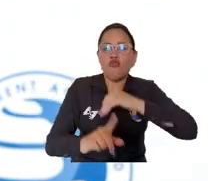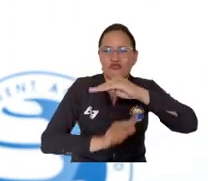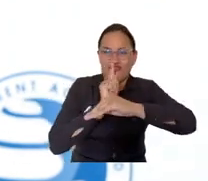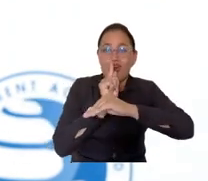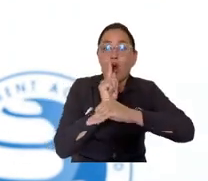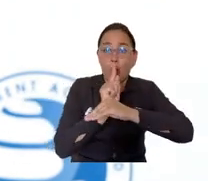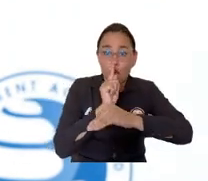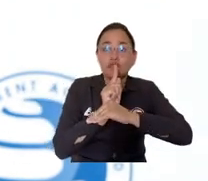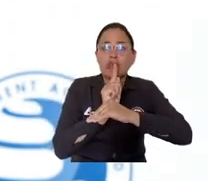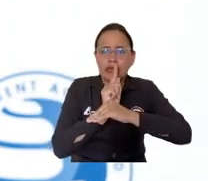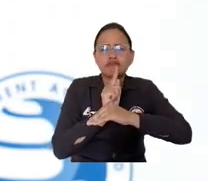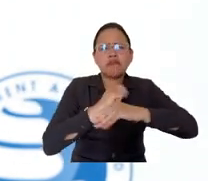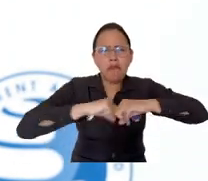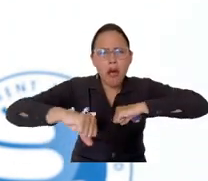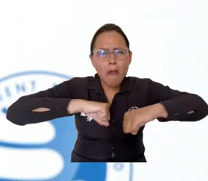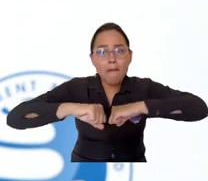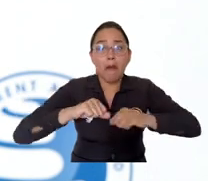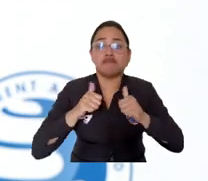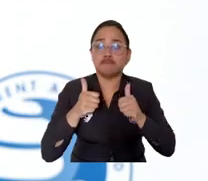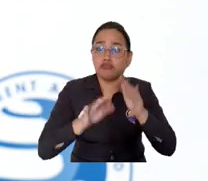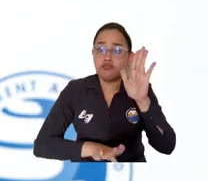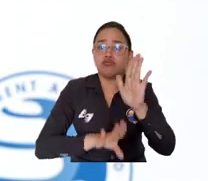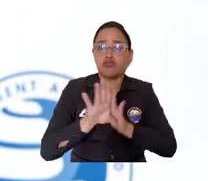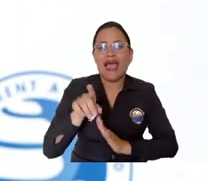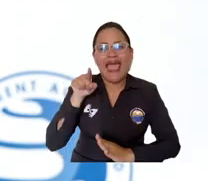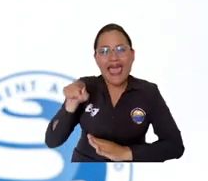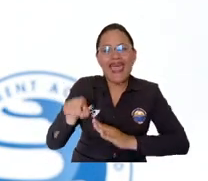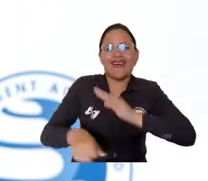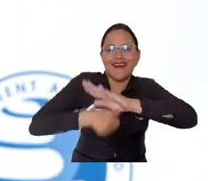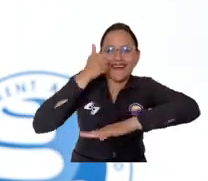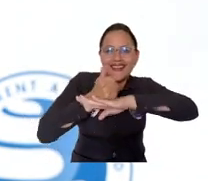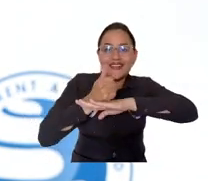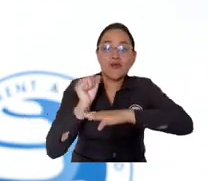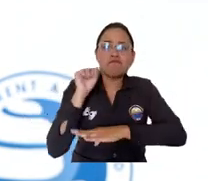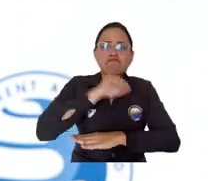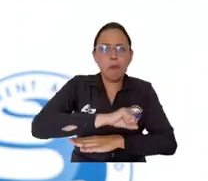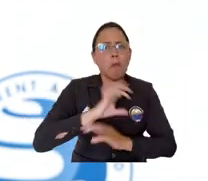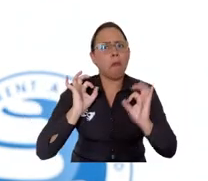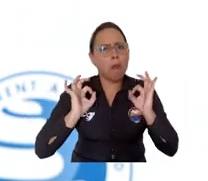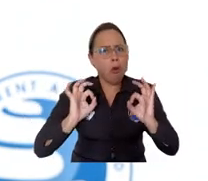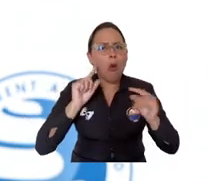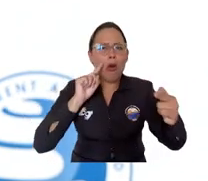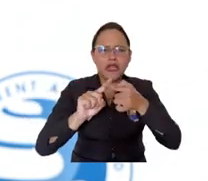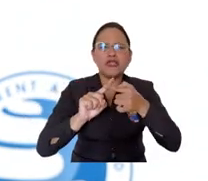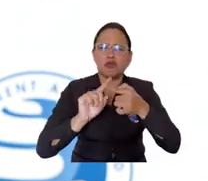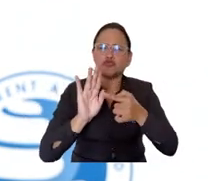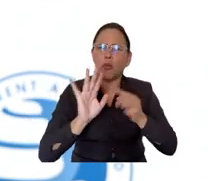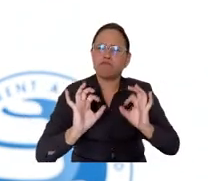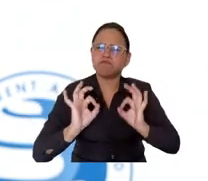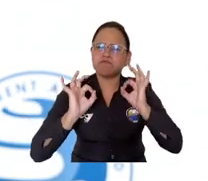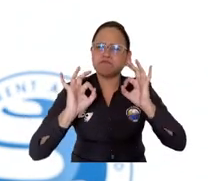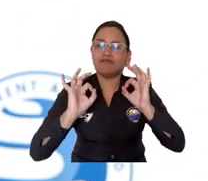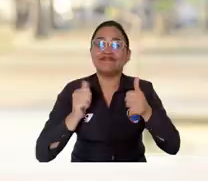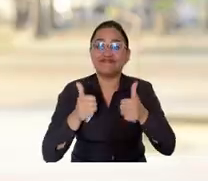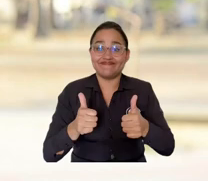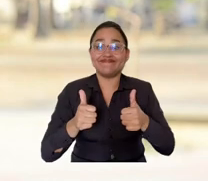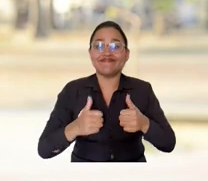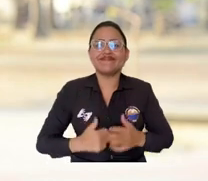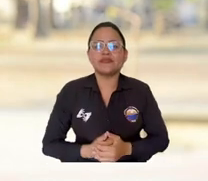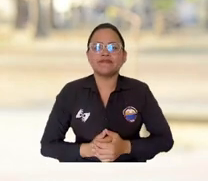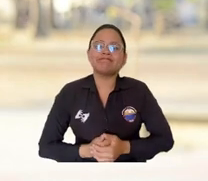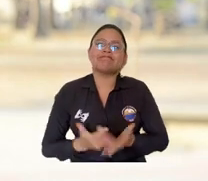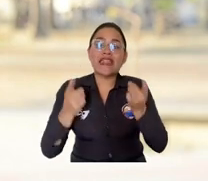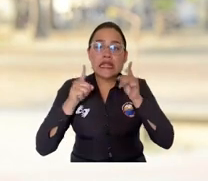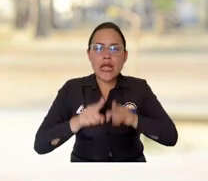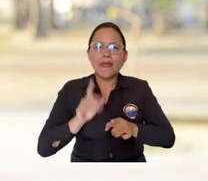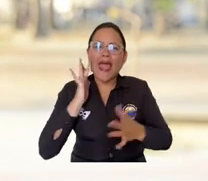durante la administración del doctor Pablo Vera, lo que se ha avanzado muchísimo en la consolidación de una mejor calidad para la formación turística. Pero